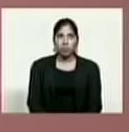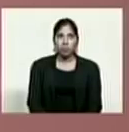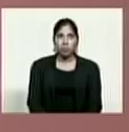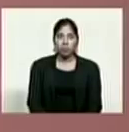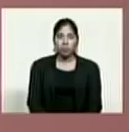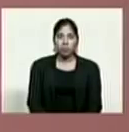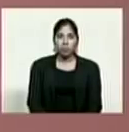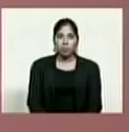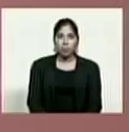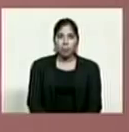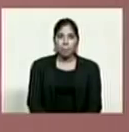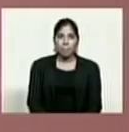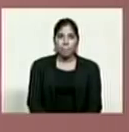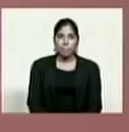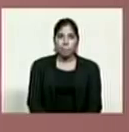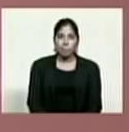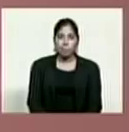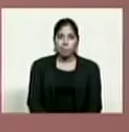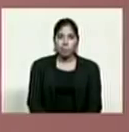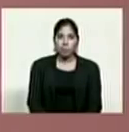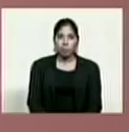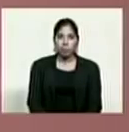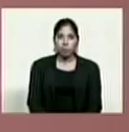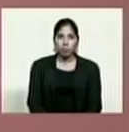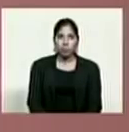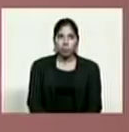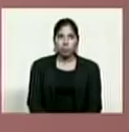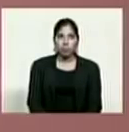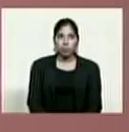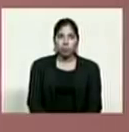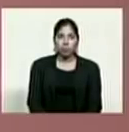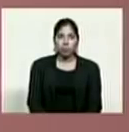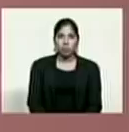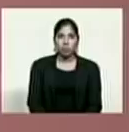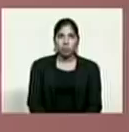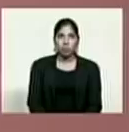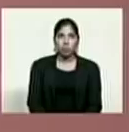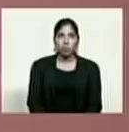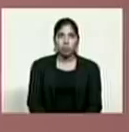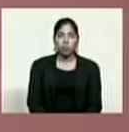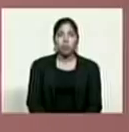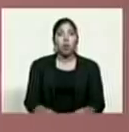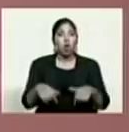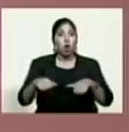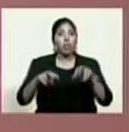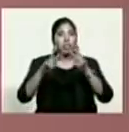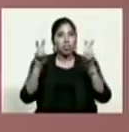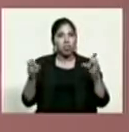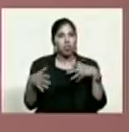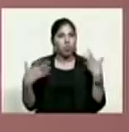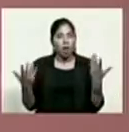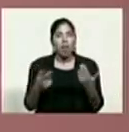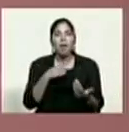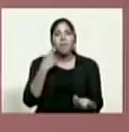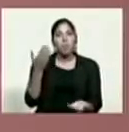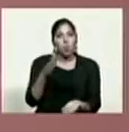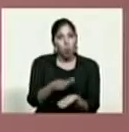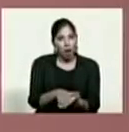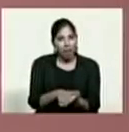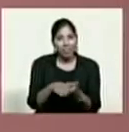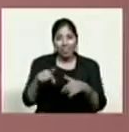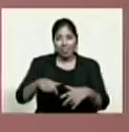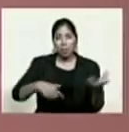Basura los titulares. Hoy el titular debe haber sido caos, muerte en